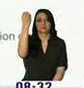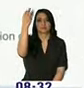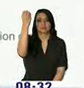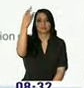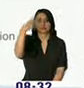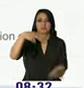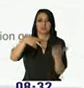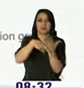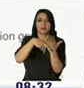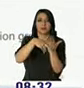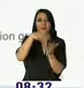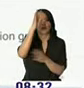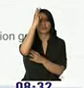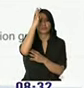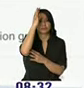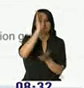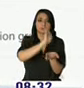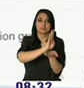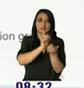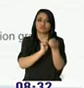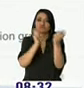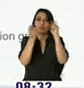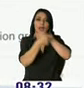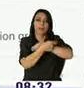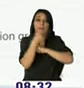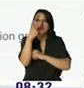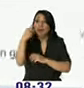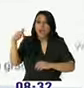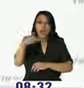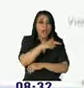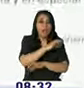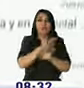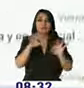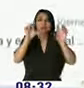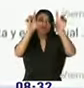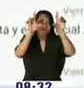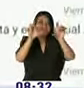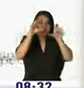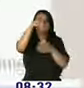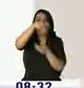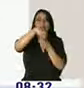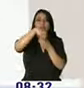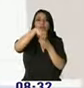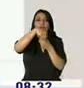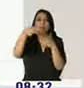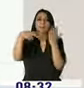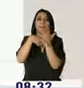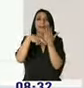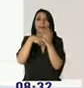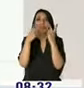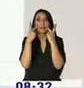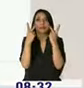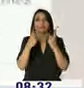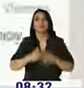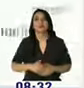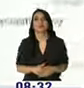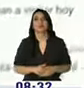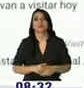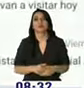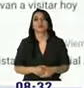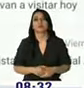Carlos Andrade Marín han sido movidos y no se ve al cruzar la calle. Foto tomada desde el interior de la parada. No se ve,